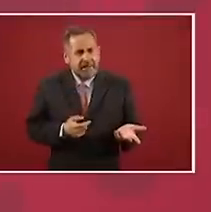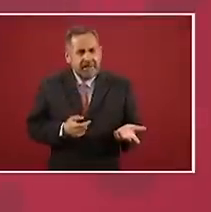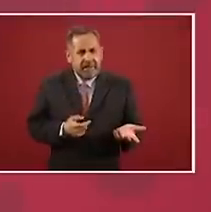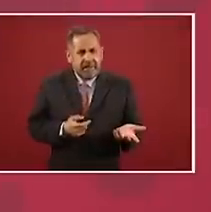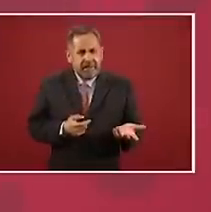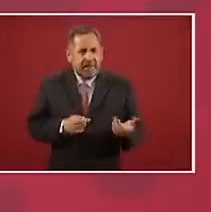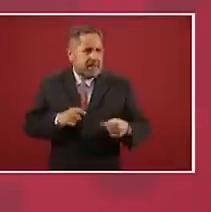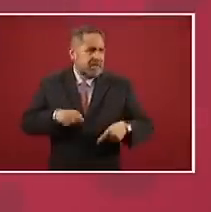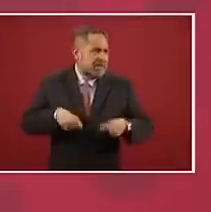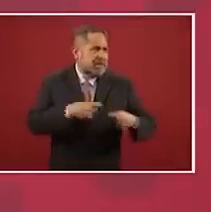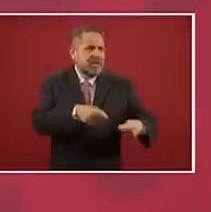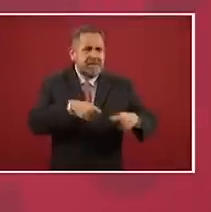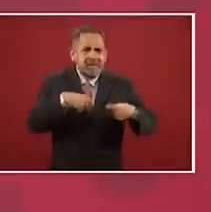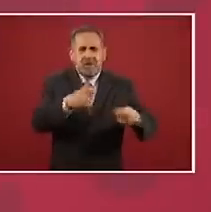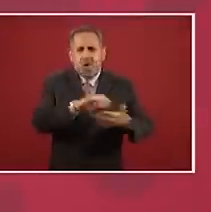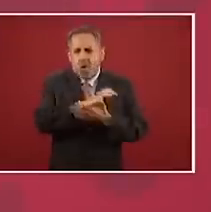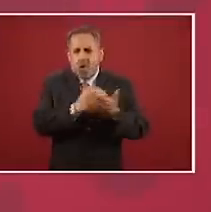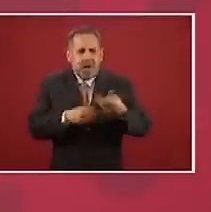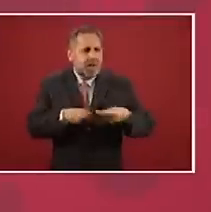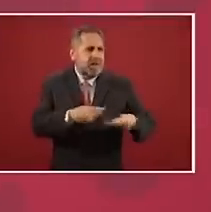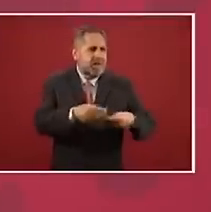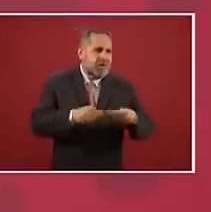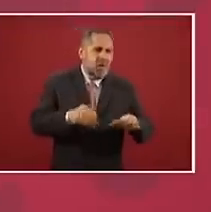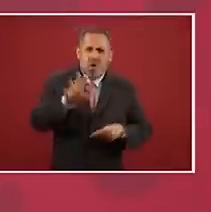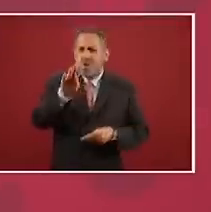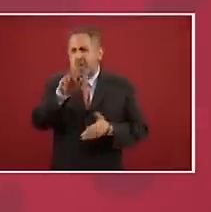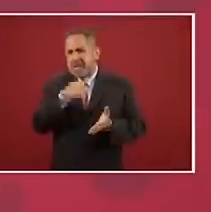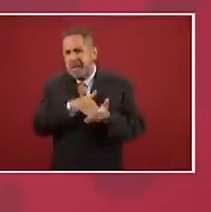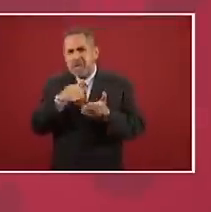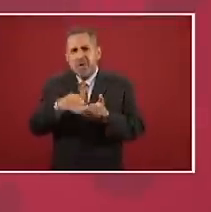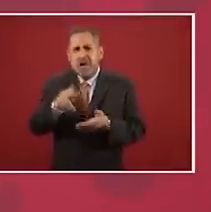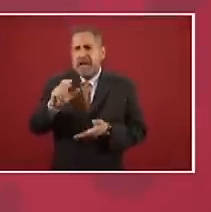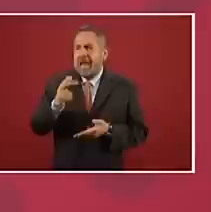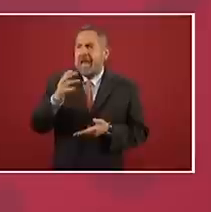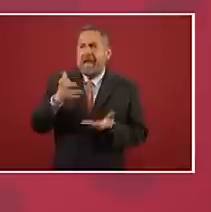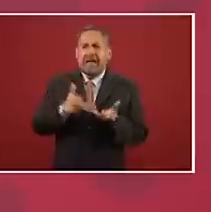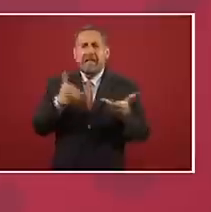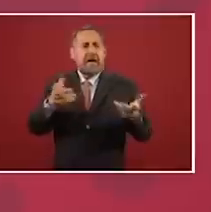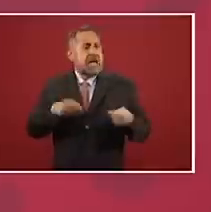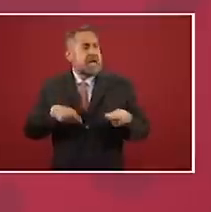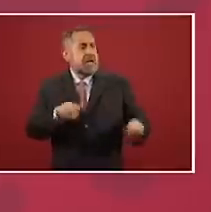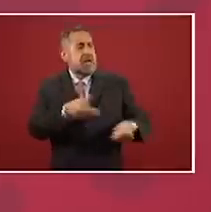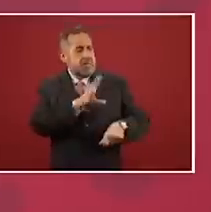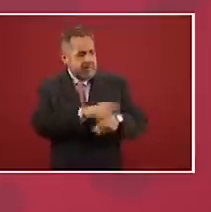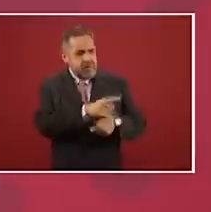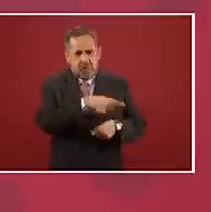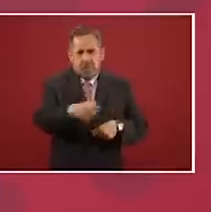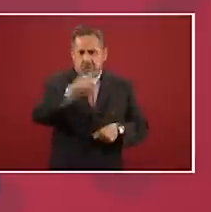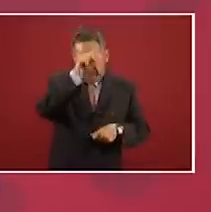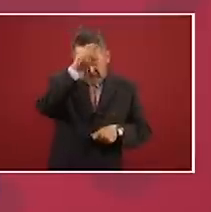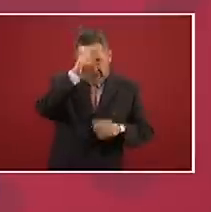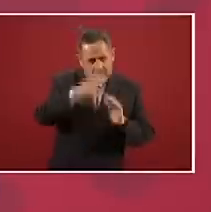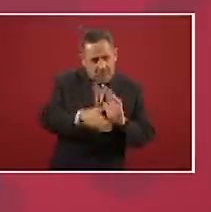Se llegaron a entregar 90 millones de hectáreas en concesión para la explotación minera.